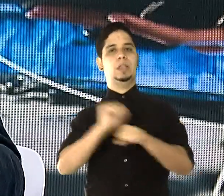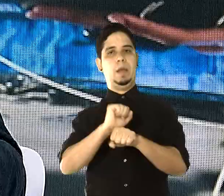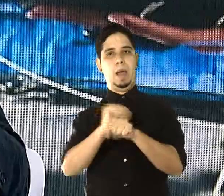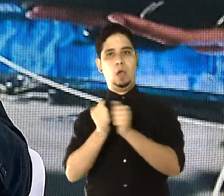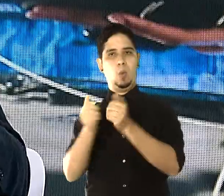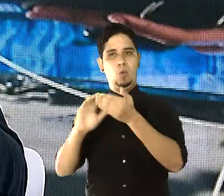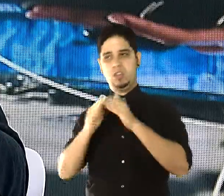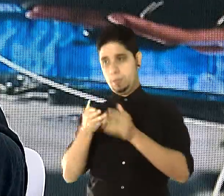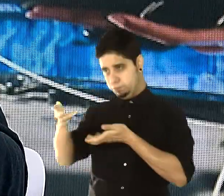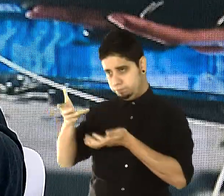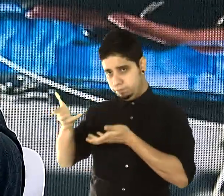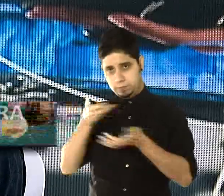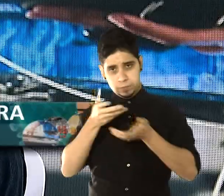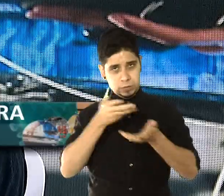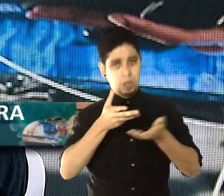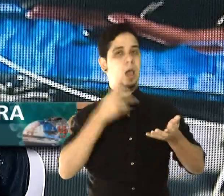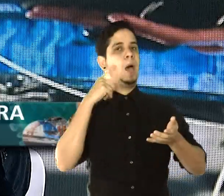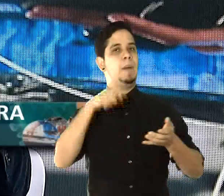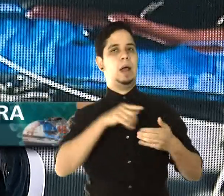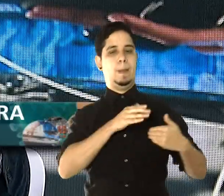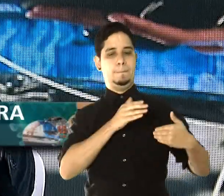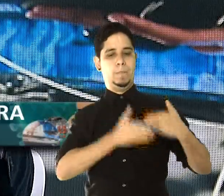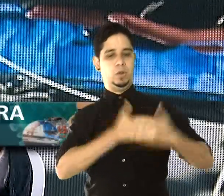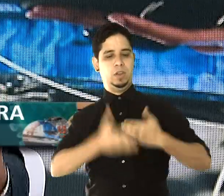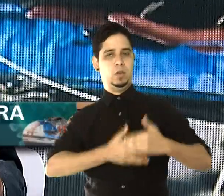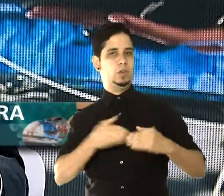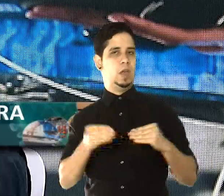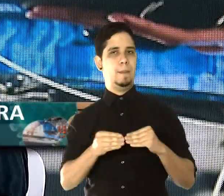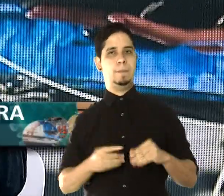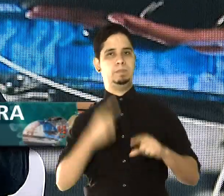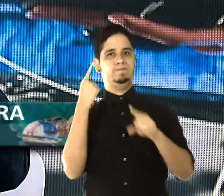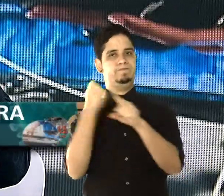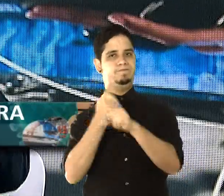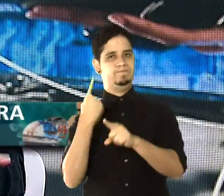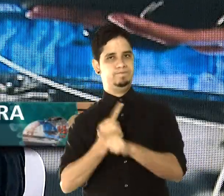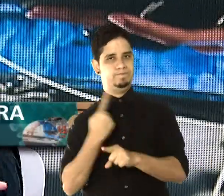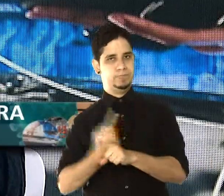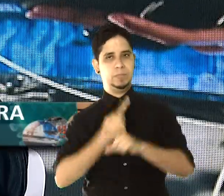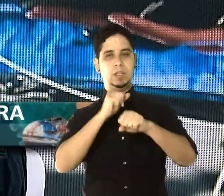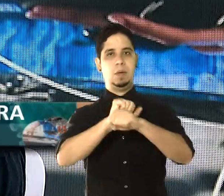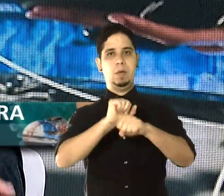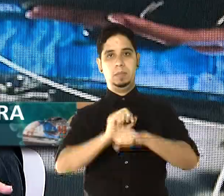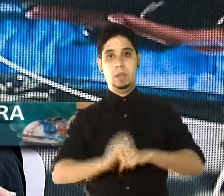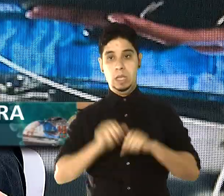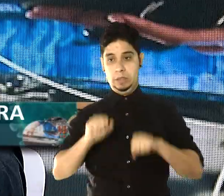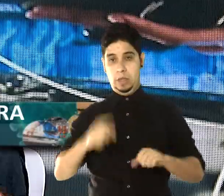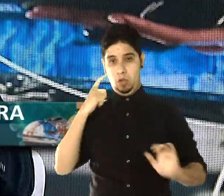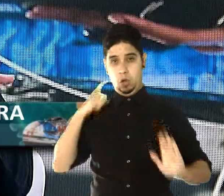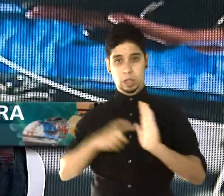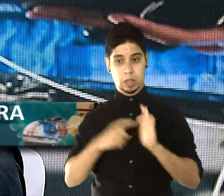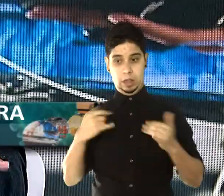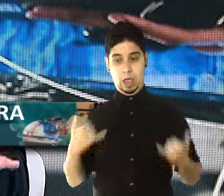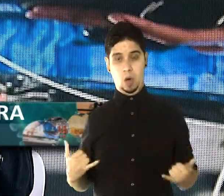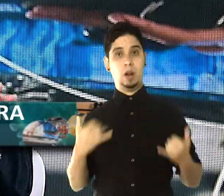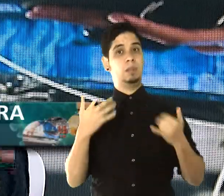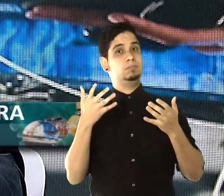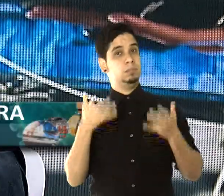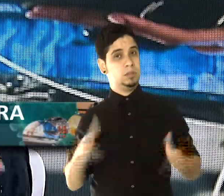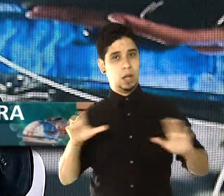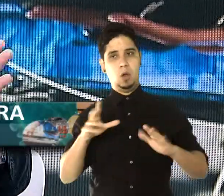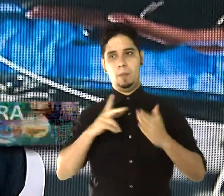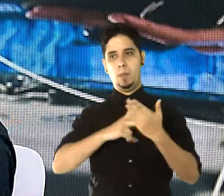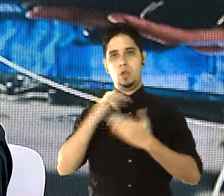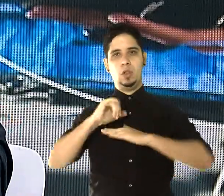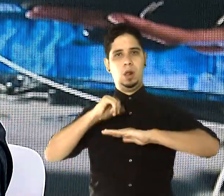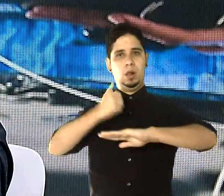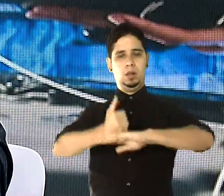FEMA para que esto se mueva de una manera más eficiente y que se esté viendo desde ahora ya los proyectos que están en reconstrucción.